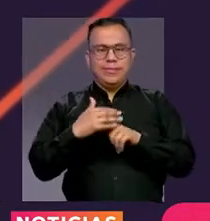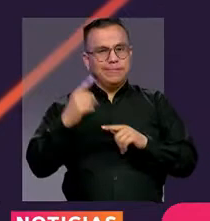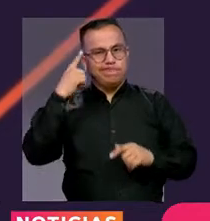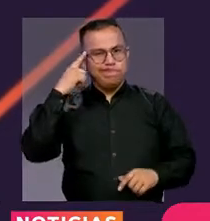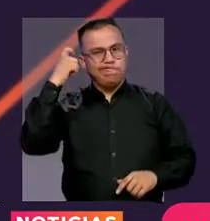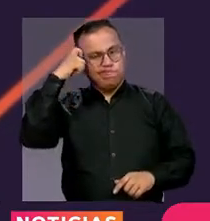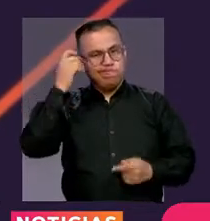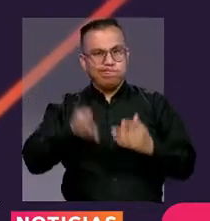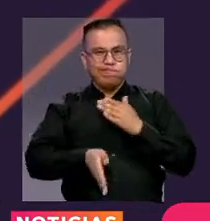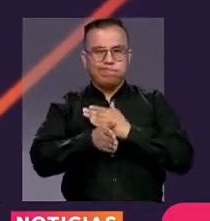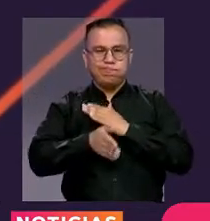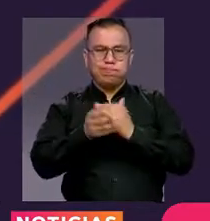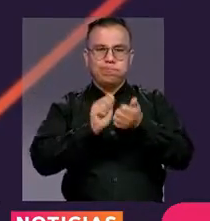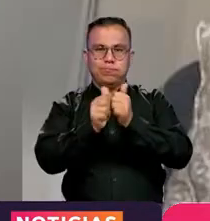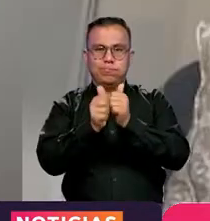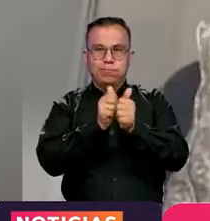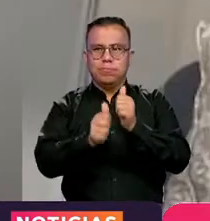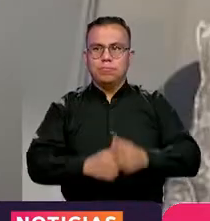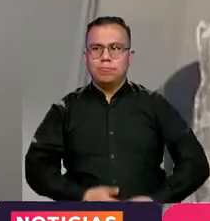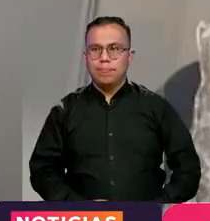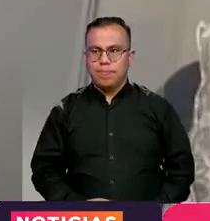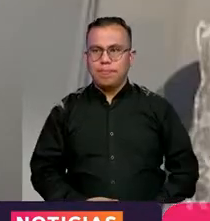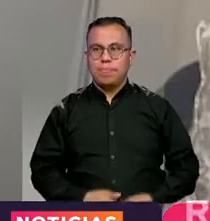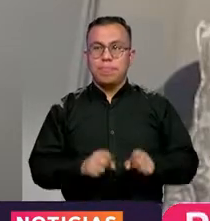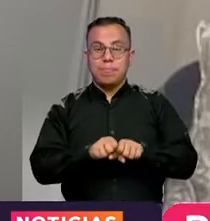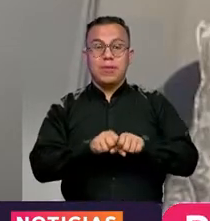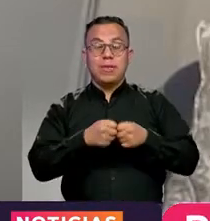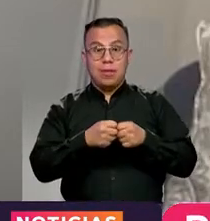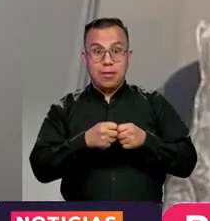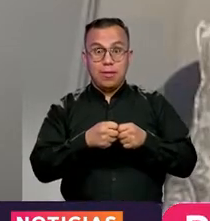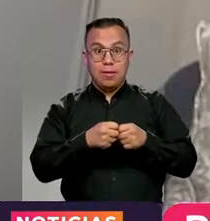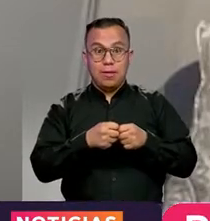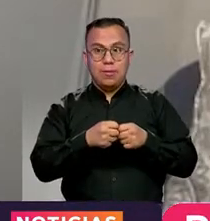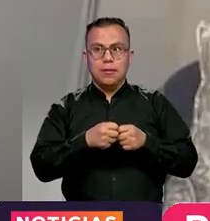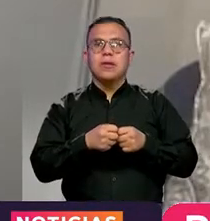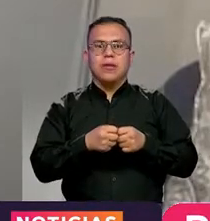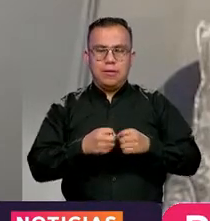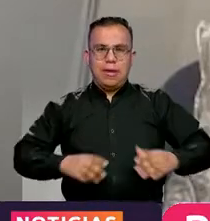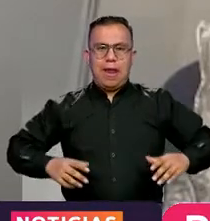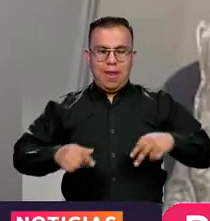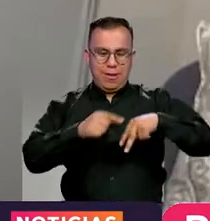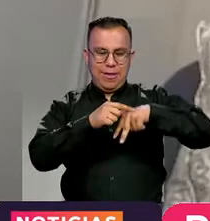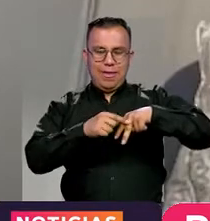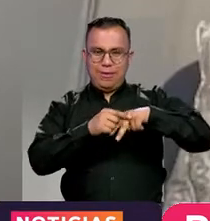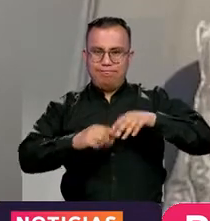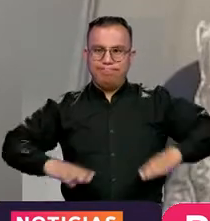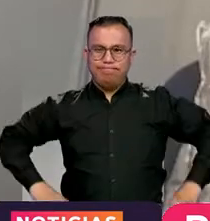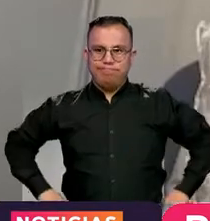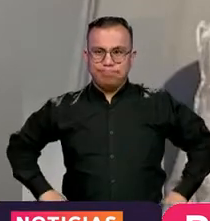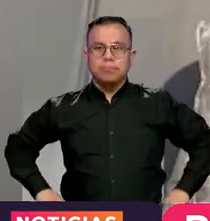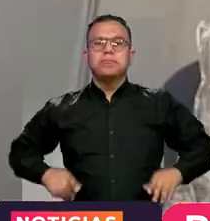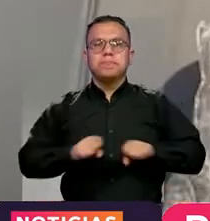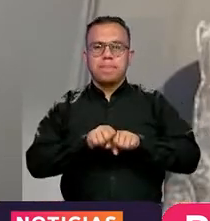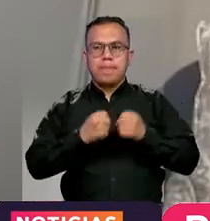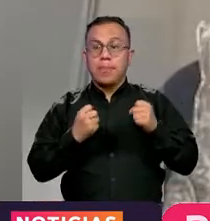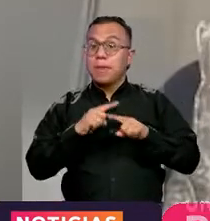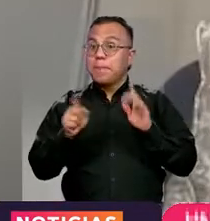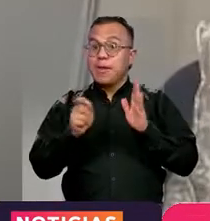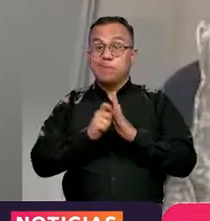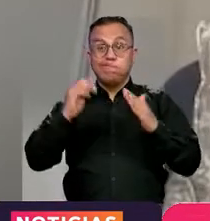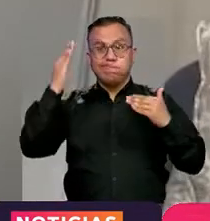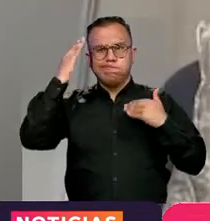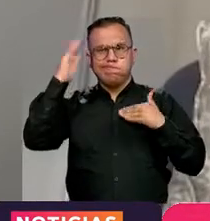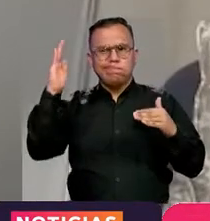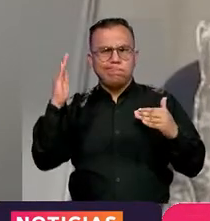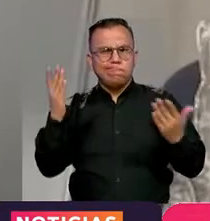riesgo su continuidad en el deporte. Me fracturé la cadera, pero no se supo